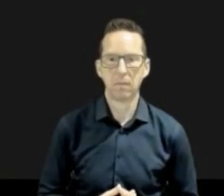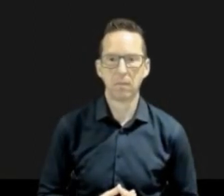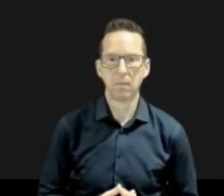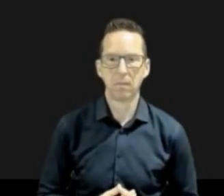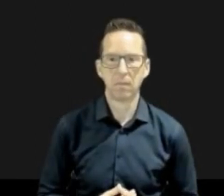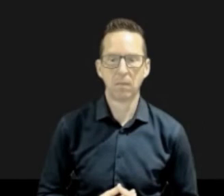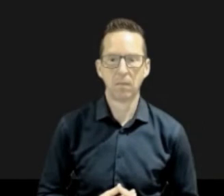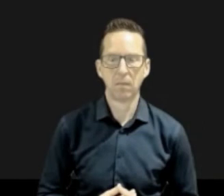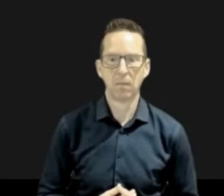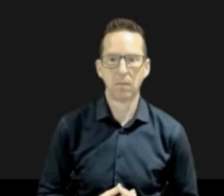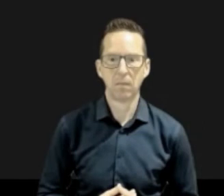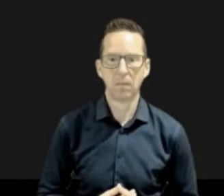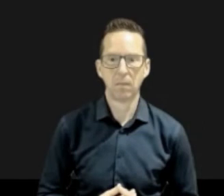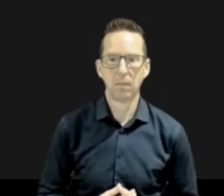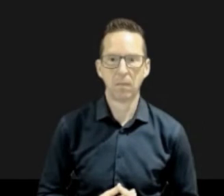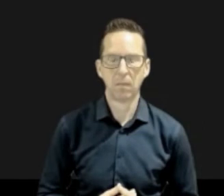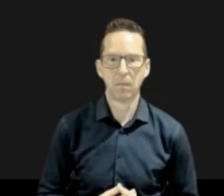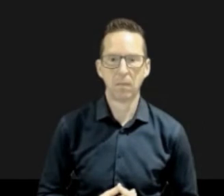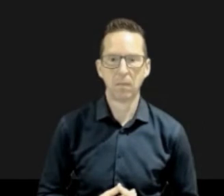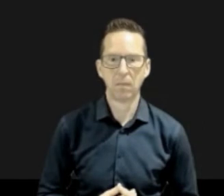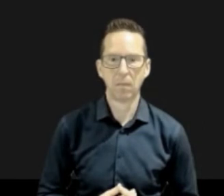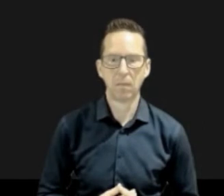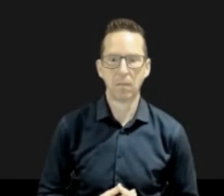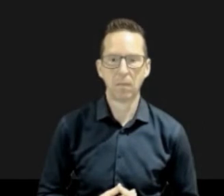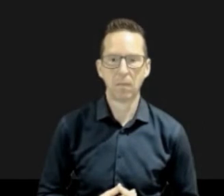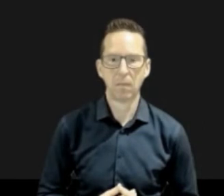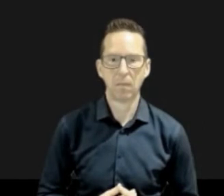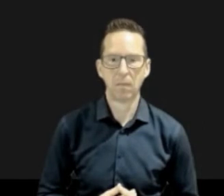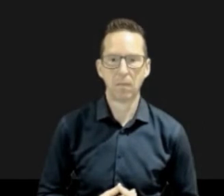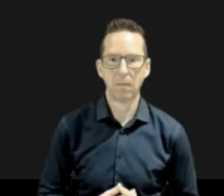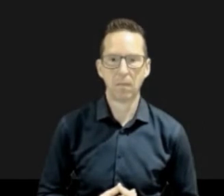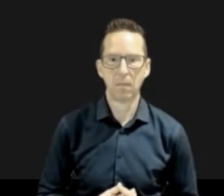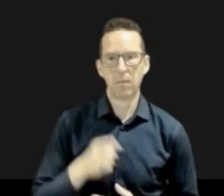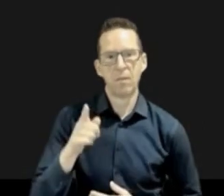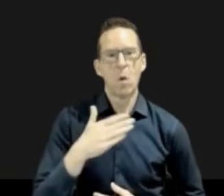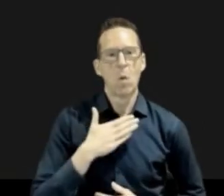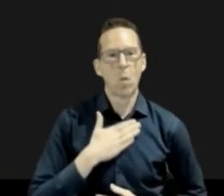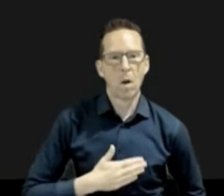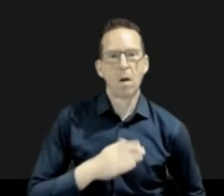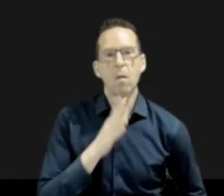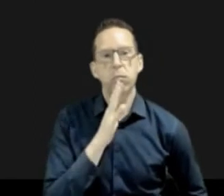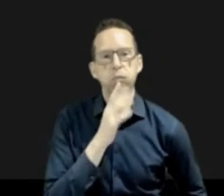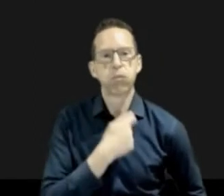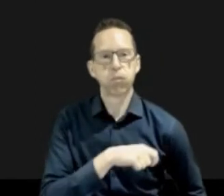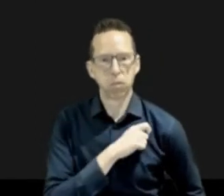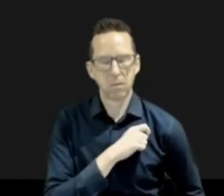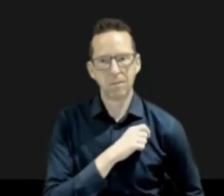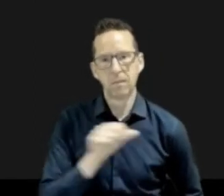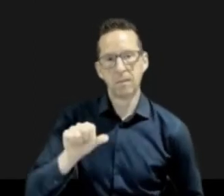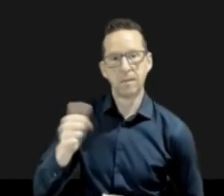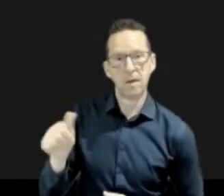Osvaldo Sí Por favor, si puedes poner en modo de presentación Tu presentación está